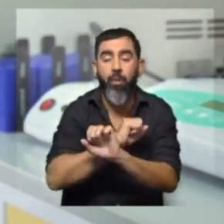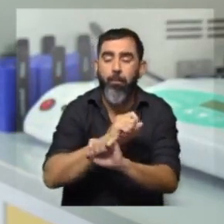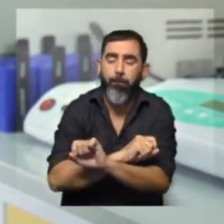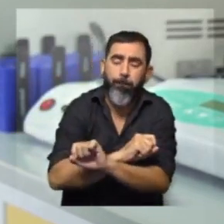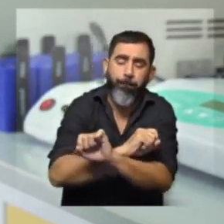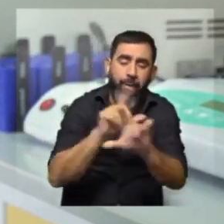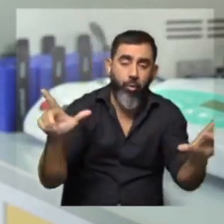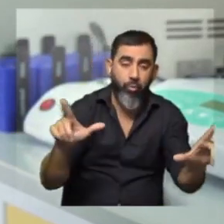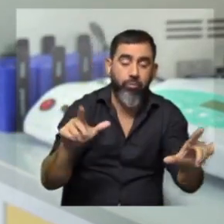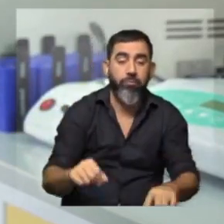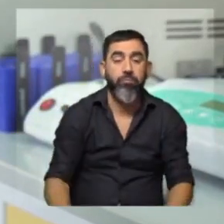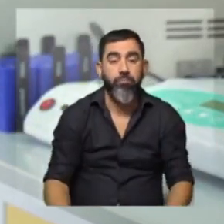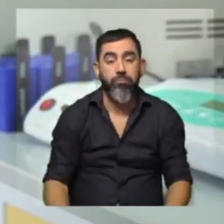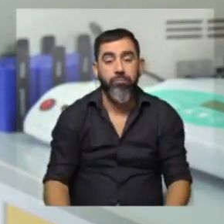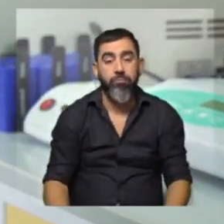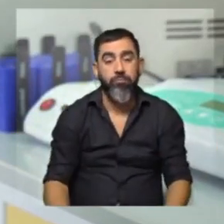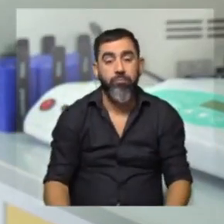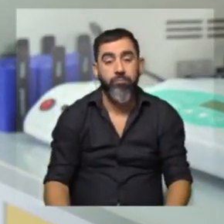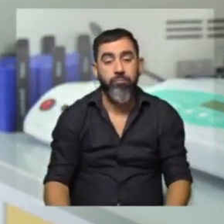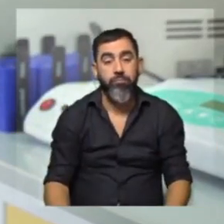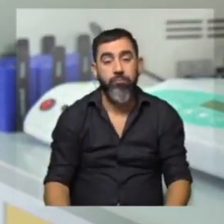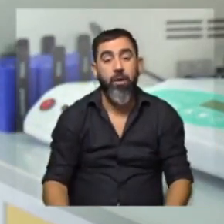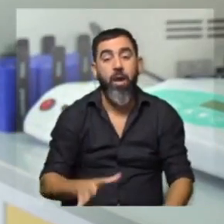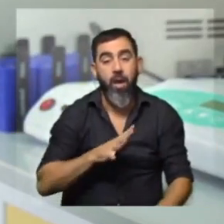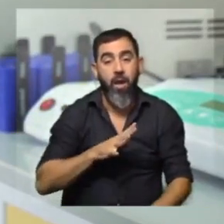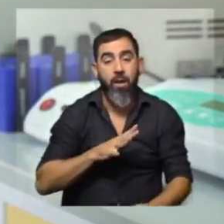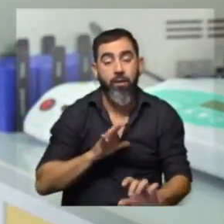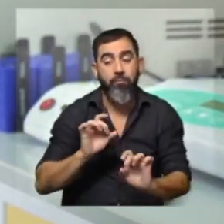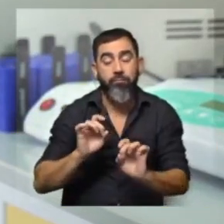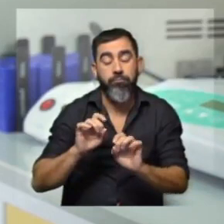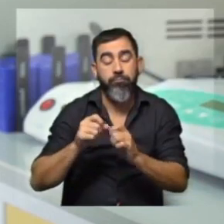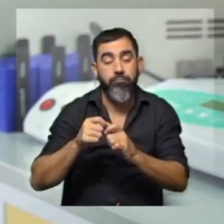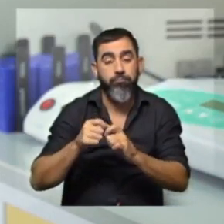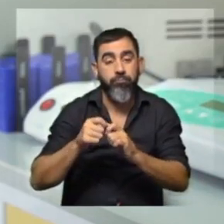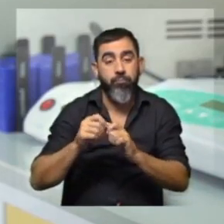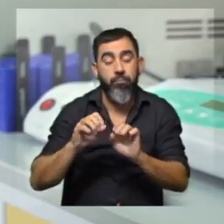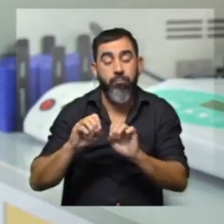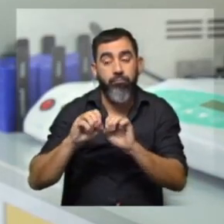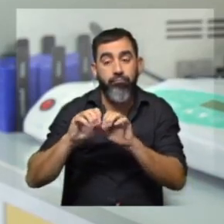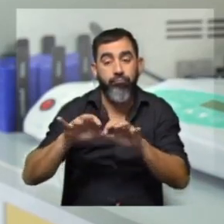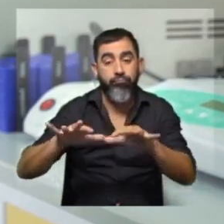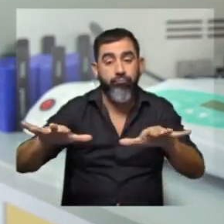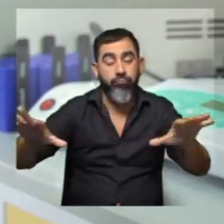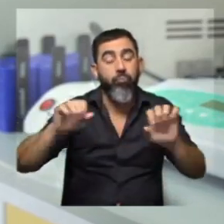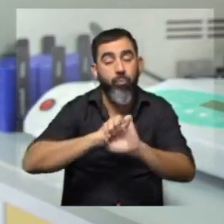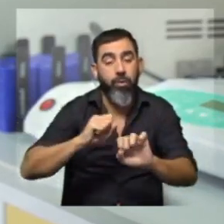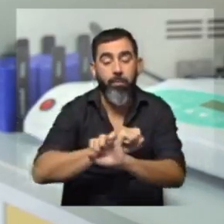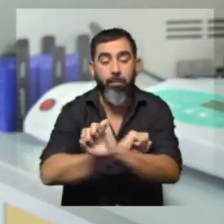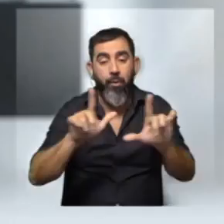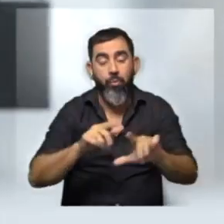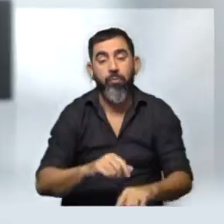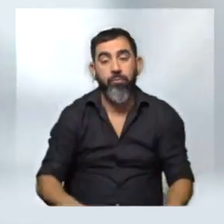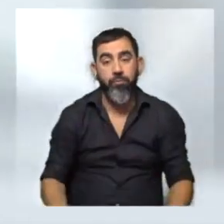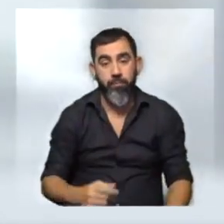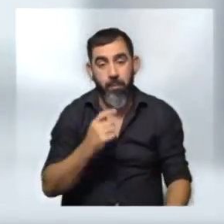perjudica y hace que haya migraciones y que eventualmente la enfermedad se traslade a otros